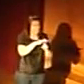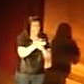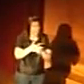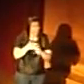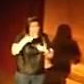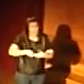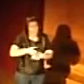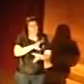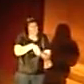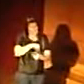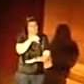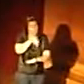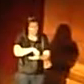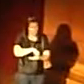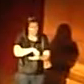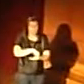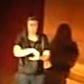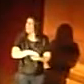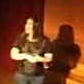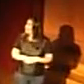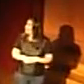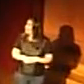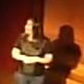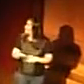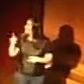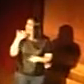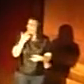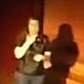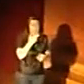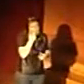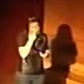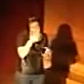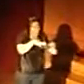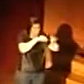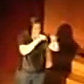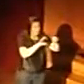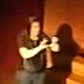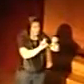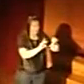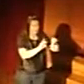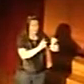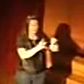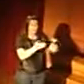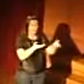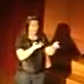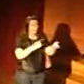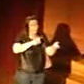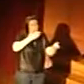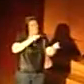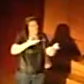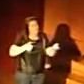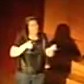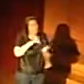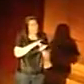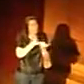de la propia ciudad es decir ahí no interesan tanto Claro que interesan los monumentos pero son ya escenario de un acontecimiento